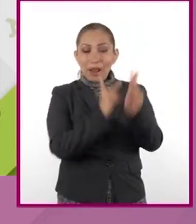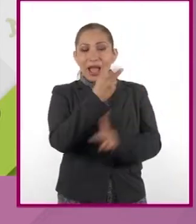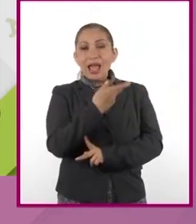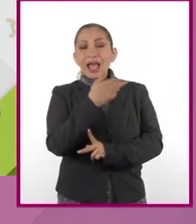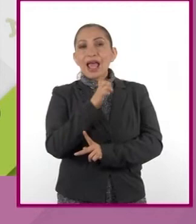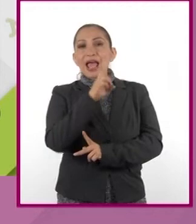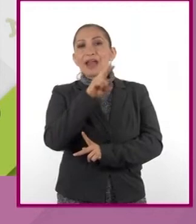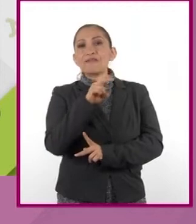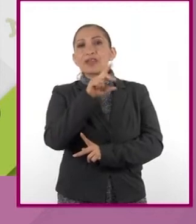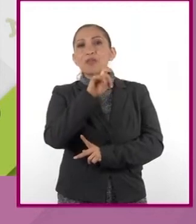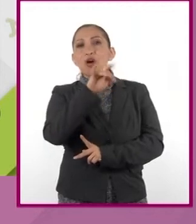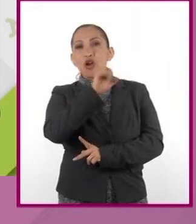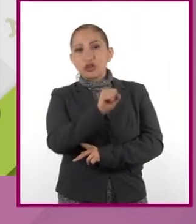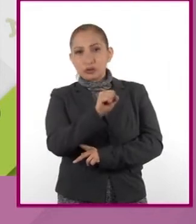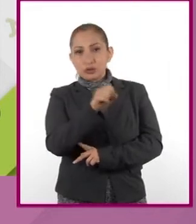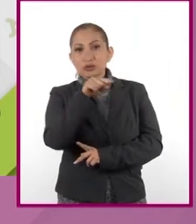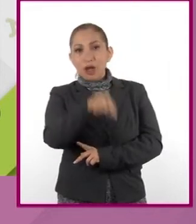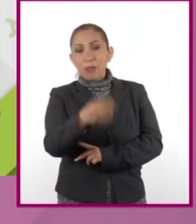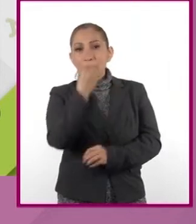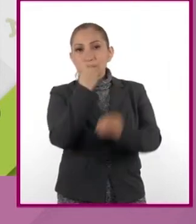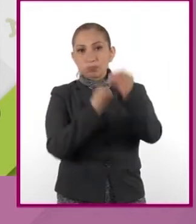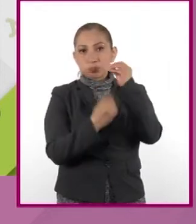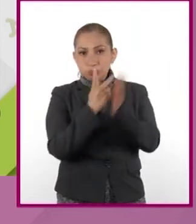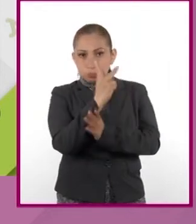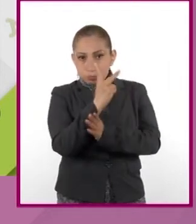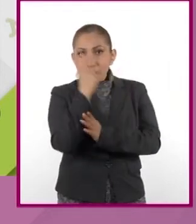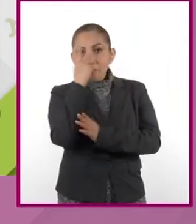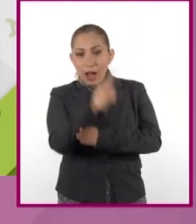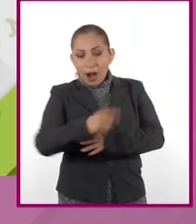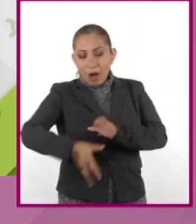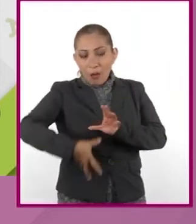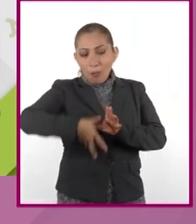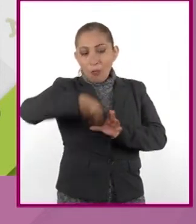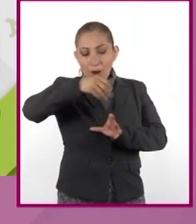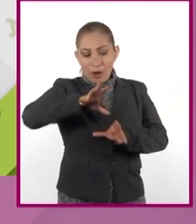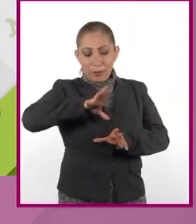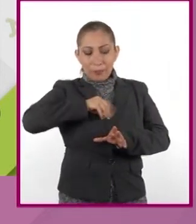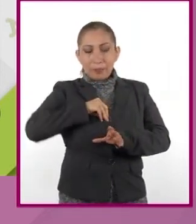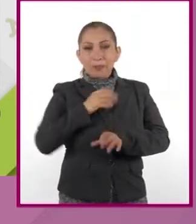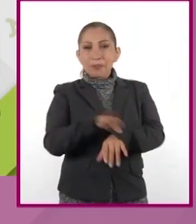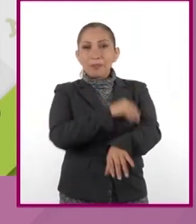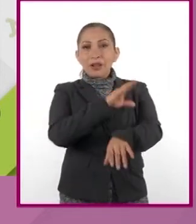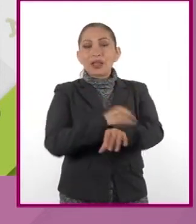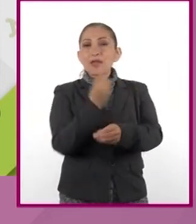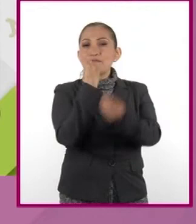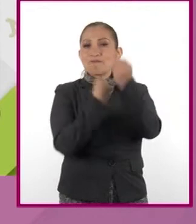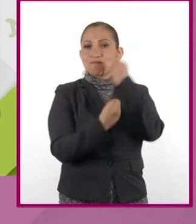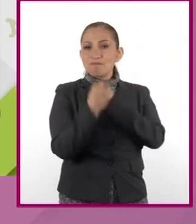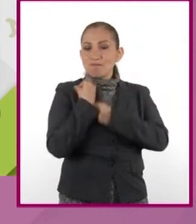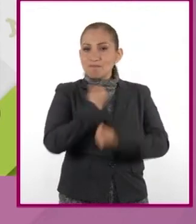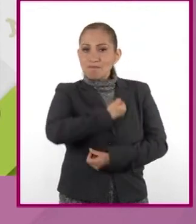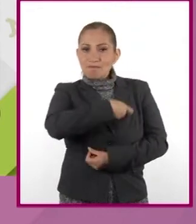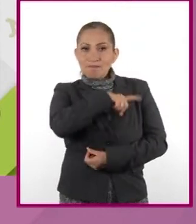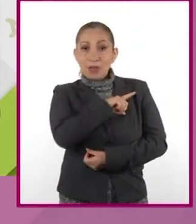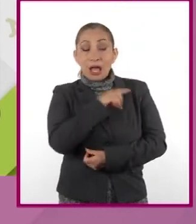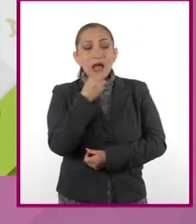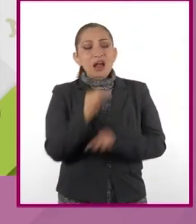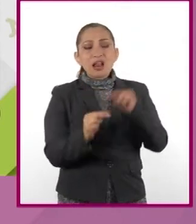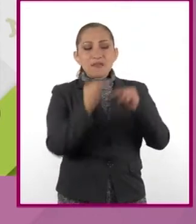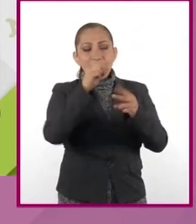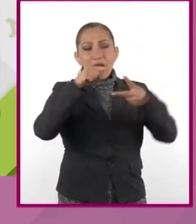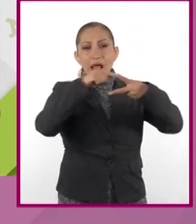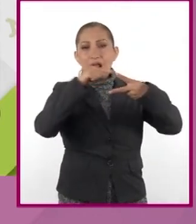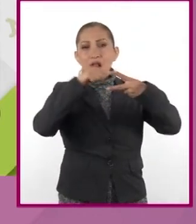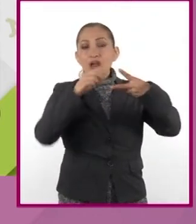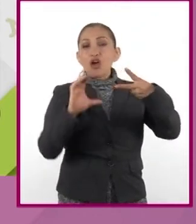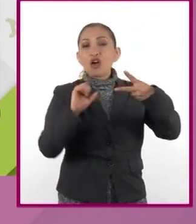consumen tal biomasa vegetal como fuente para extraer su energía y nutrimentos. Este nivel representa a